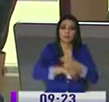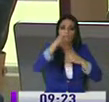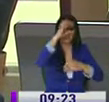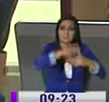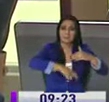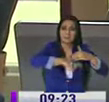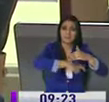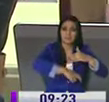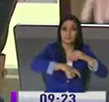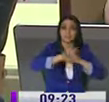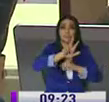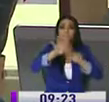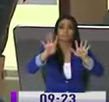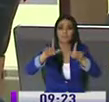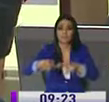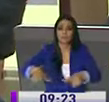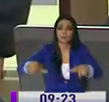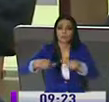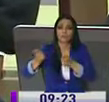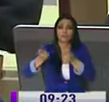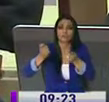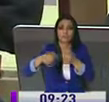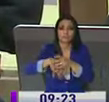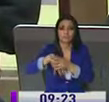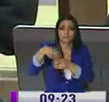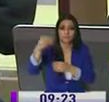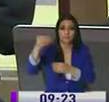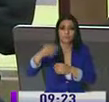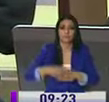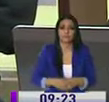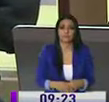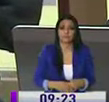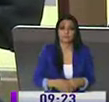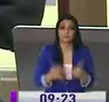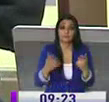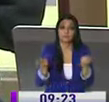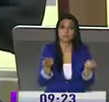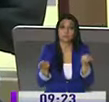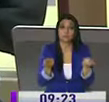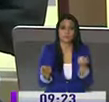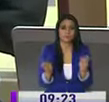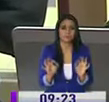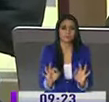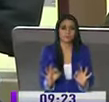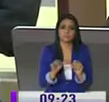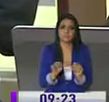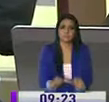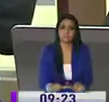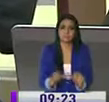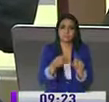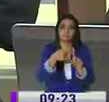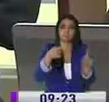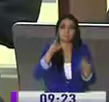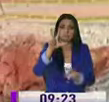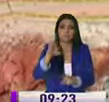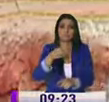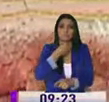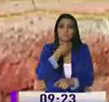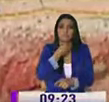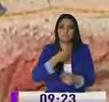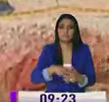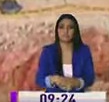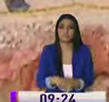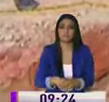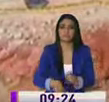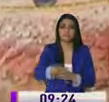puntos de control en la parte externa es decir cientos operativos ha sido en permanentes del 30 de agosto serán